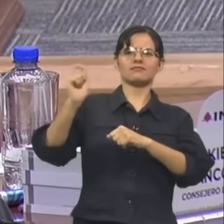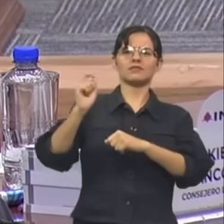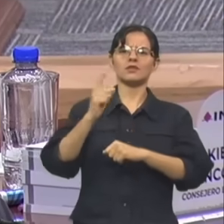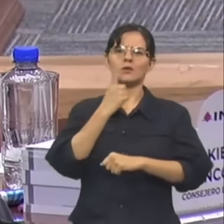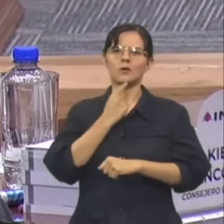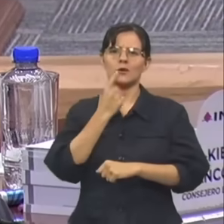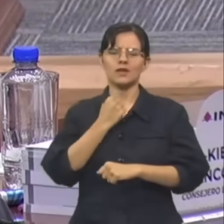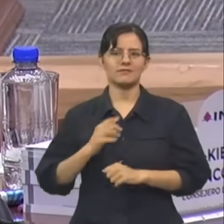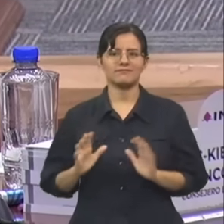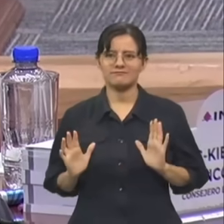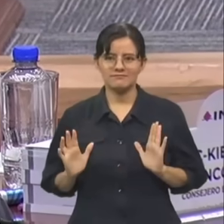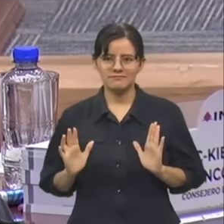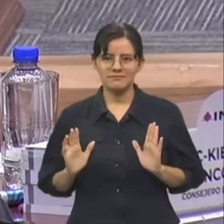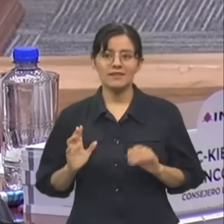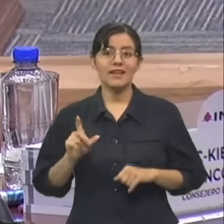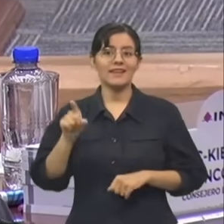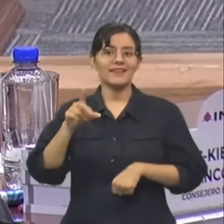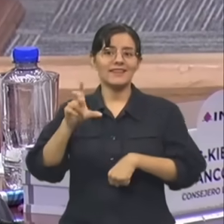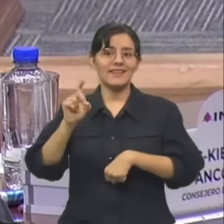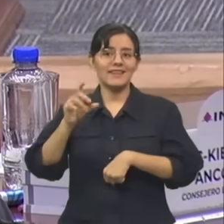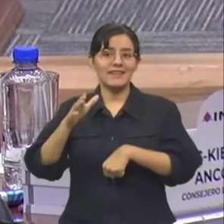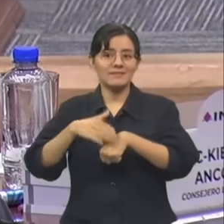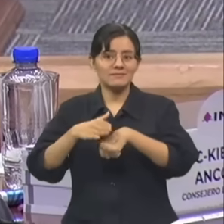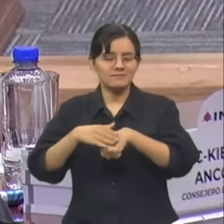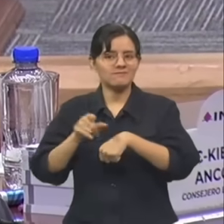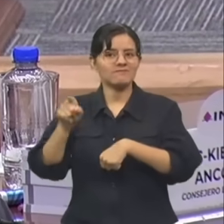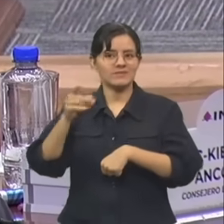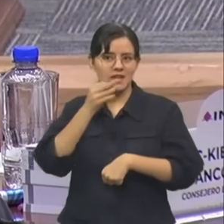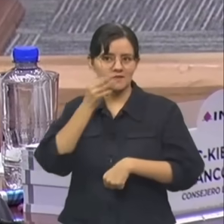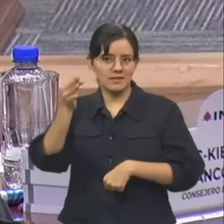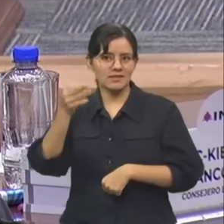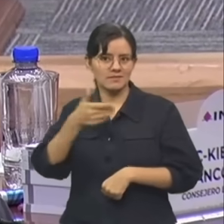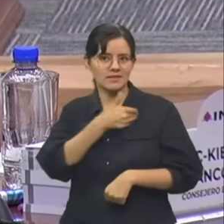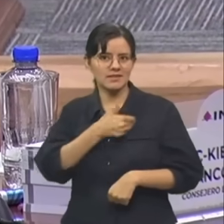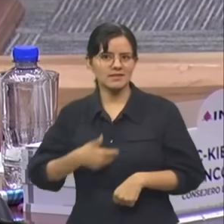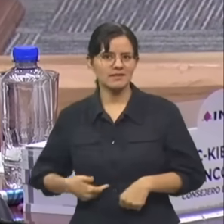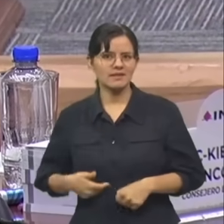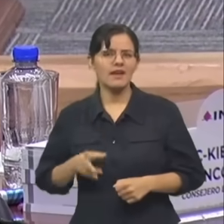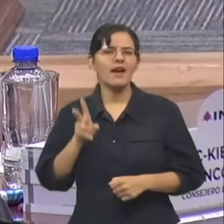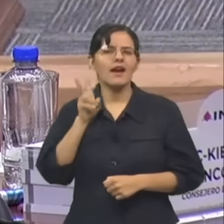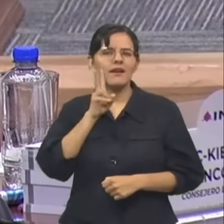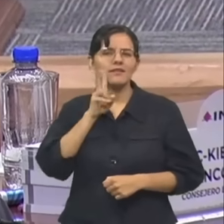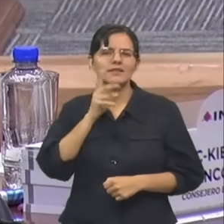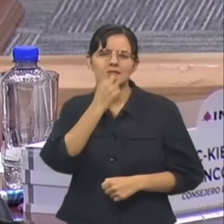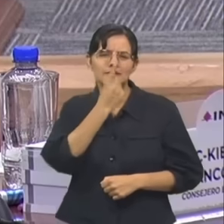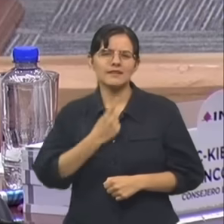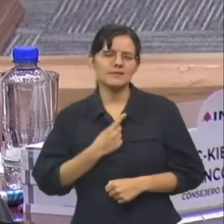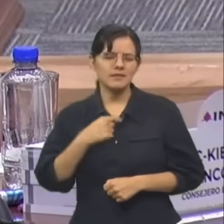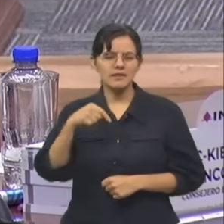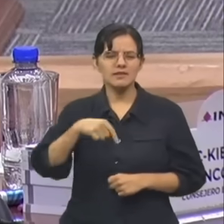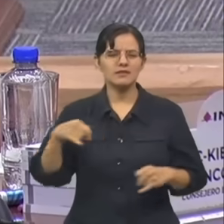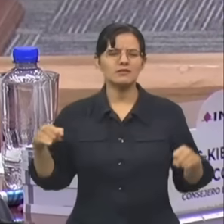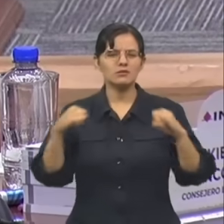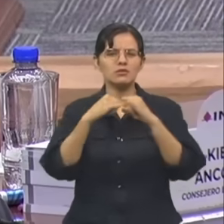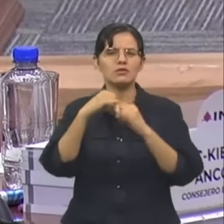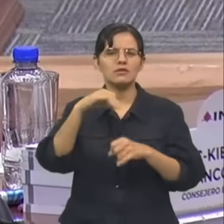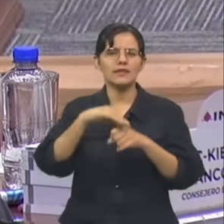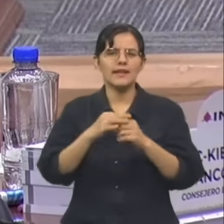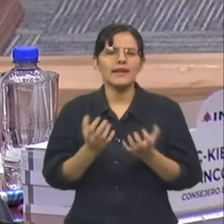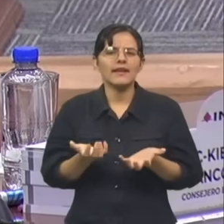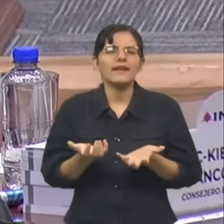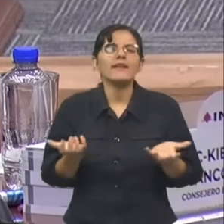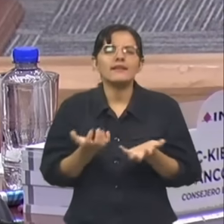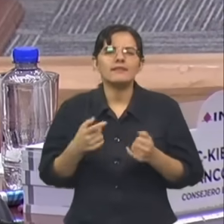de 30 medidas cautelares al presidente Qué le parece a usted que debió haber hecho el Instituto para mejorar